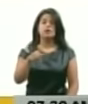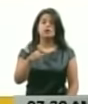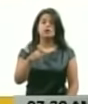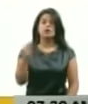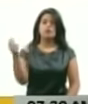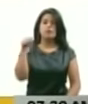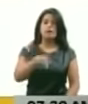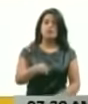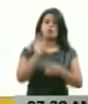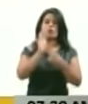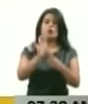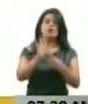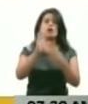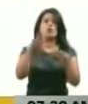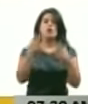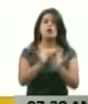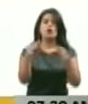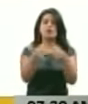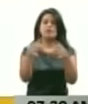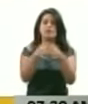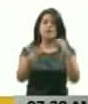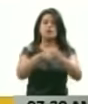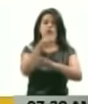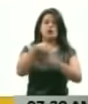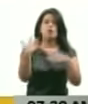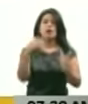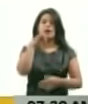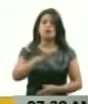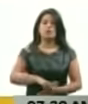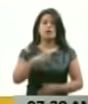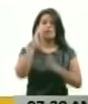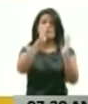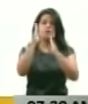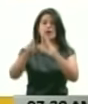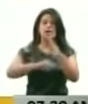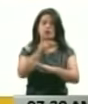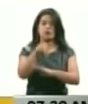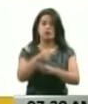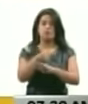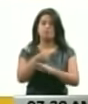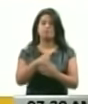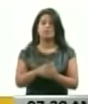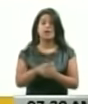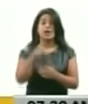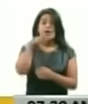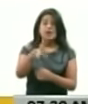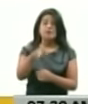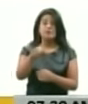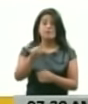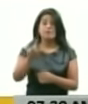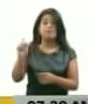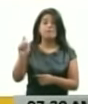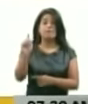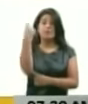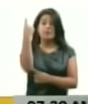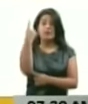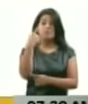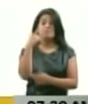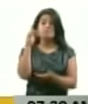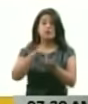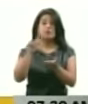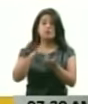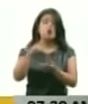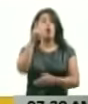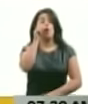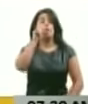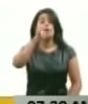a la colectividad nacional la historia de la Biblioteca Nacional. Desde ese primer papel que sale de Juan